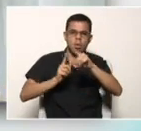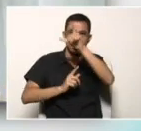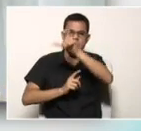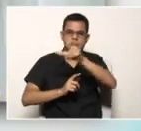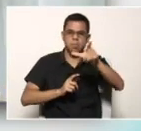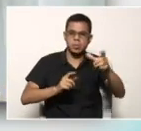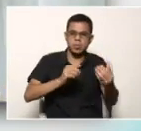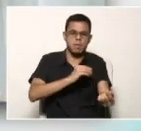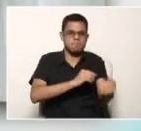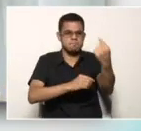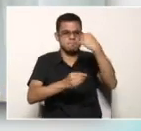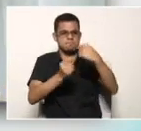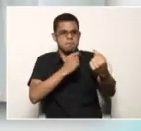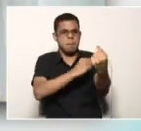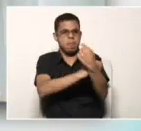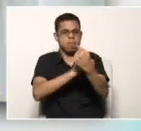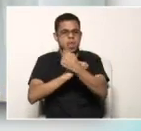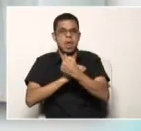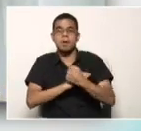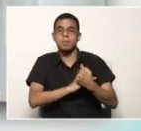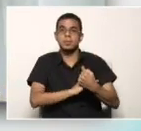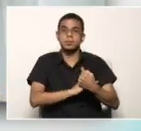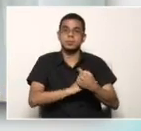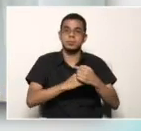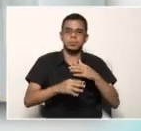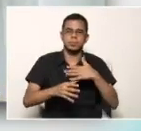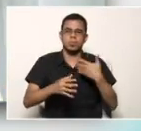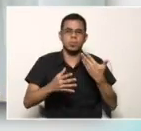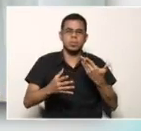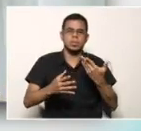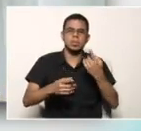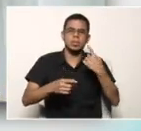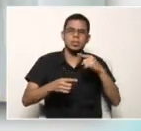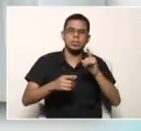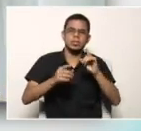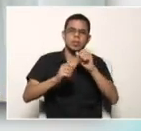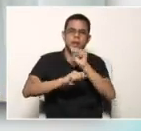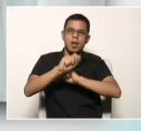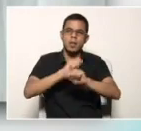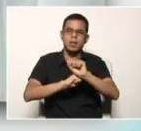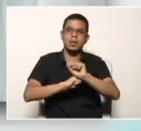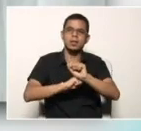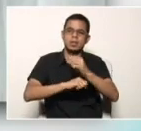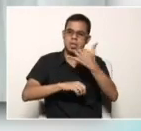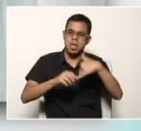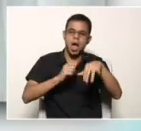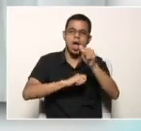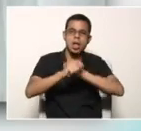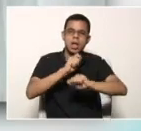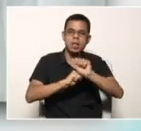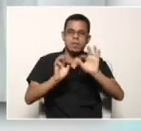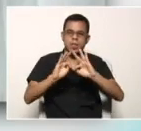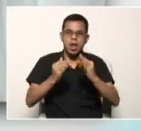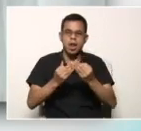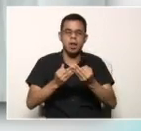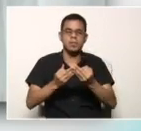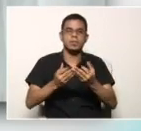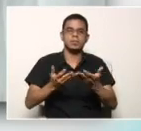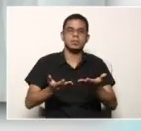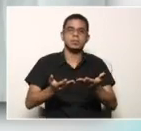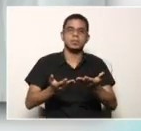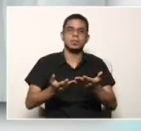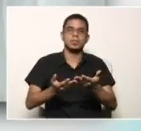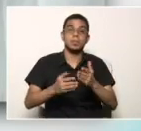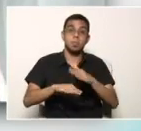en una magma convicción que exigía desprenderse de familias, bienes y fortunas, porque